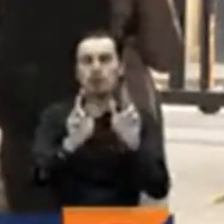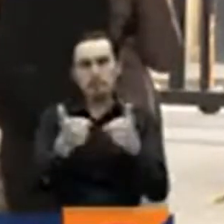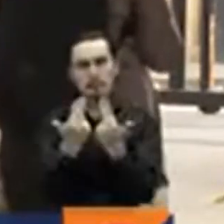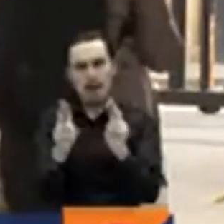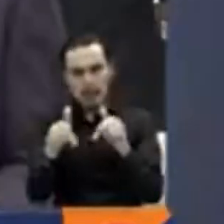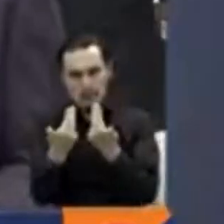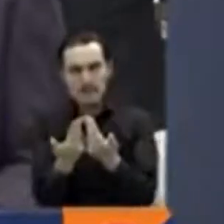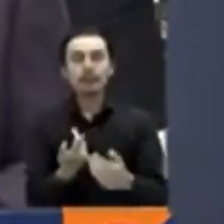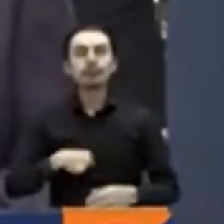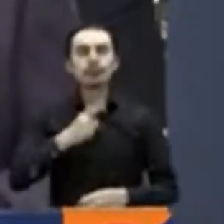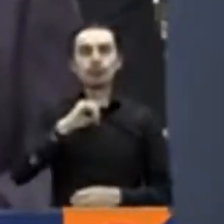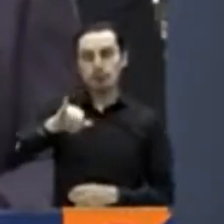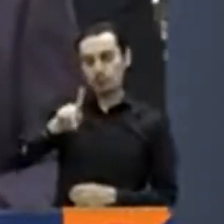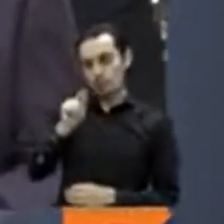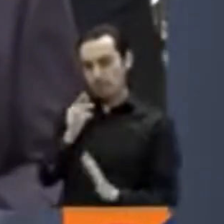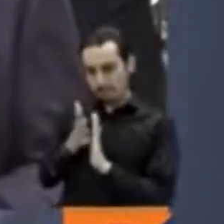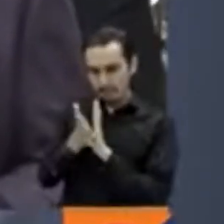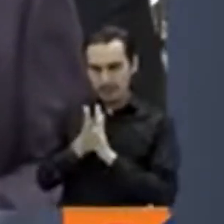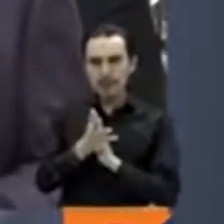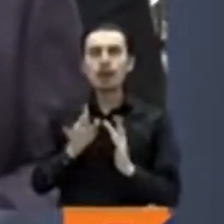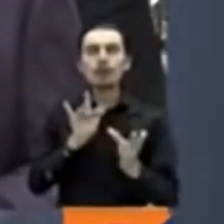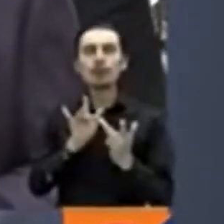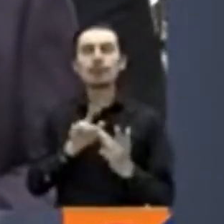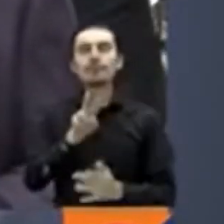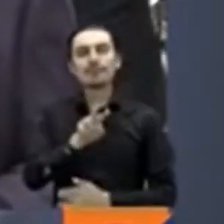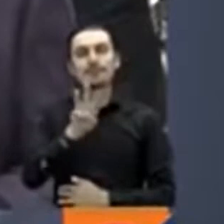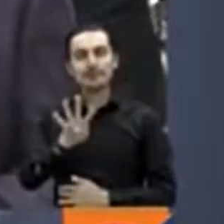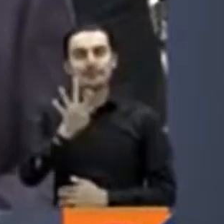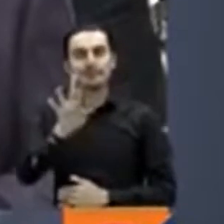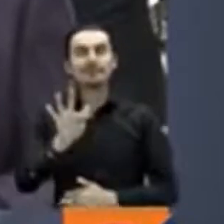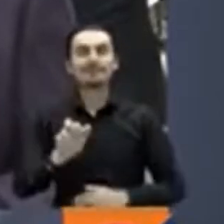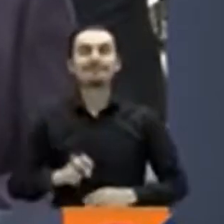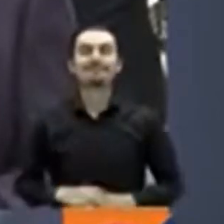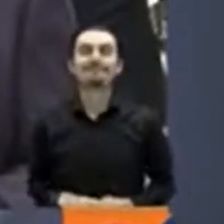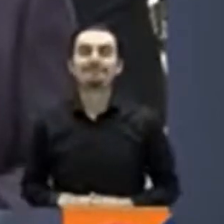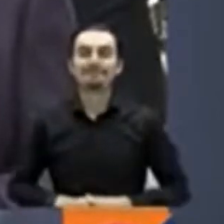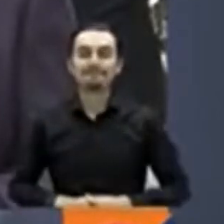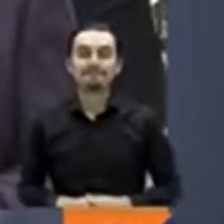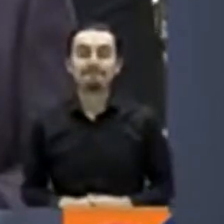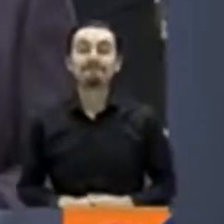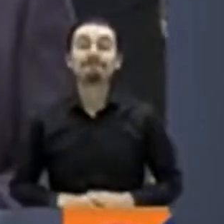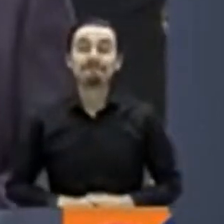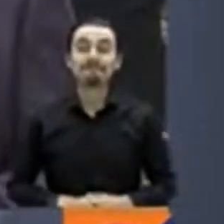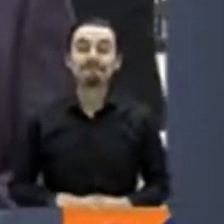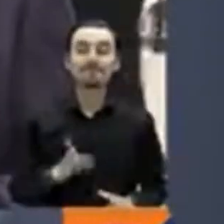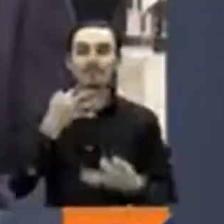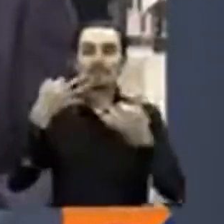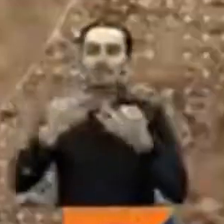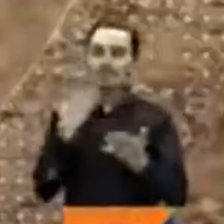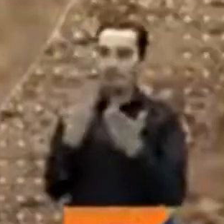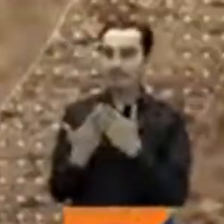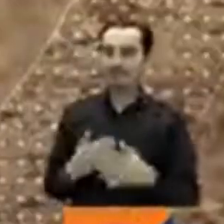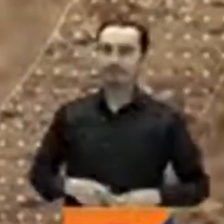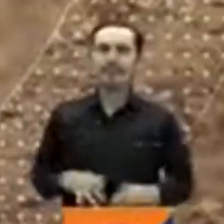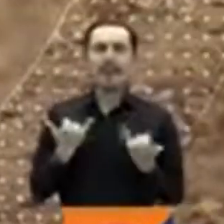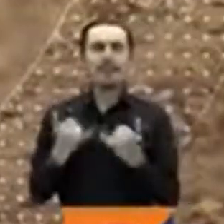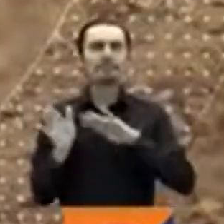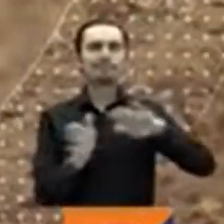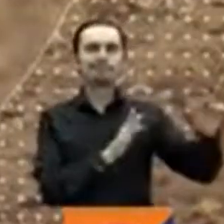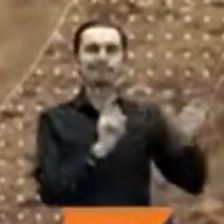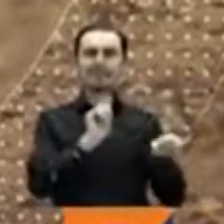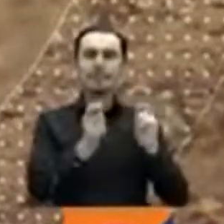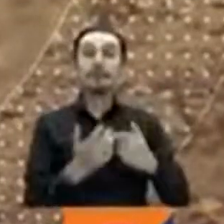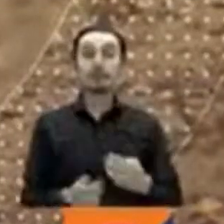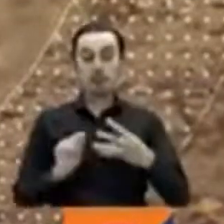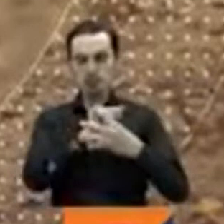Sebastián Amaya, RTVC Noticias, Conectados 24/7. Conectados 24/7, muchas gracias Juan Sebastián. Y cambiamos de tema porque